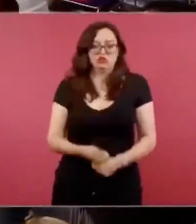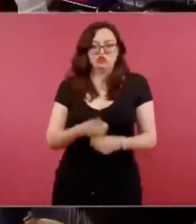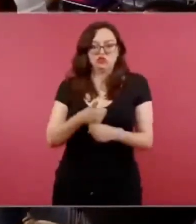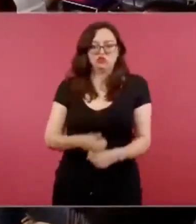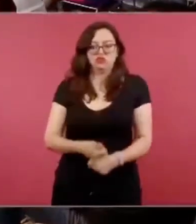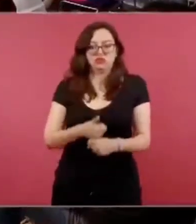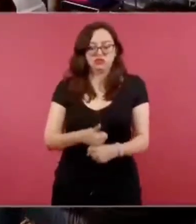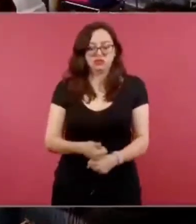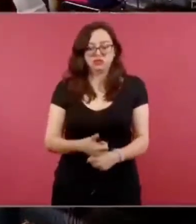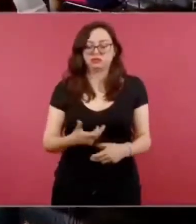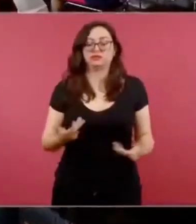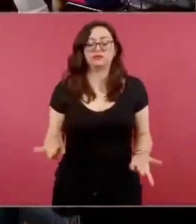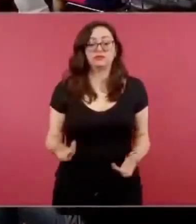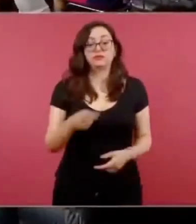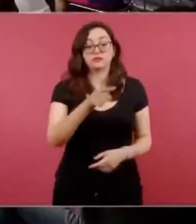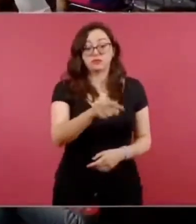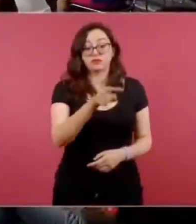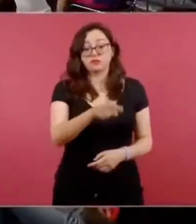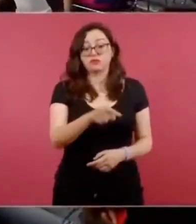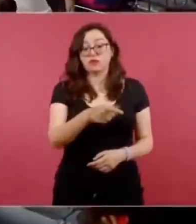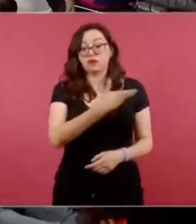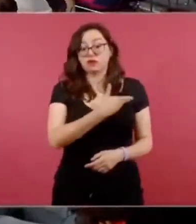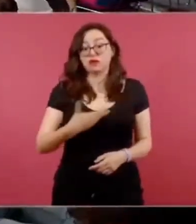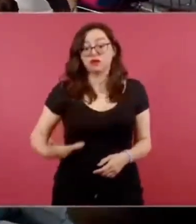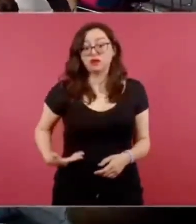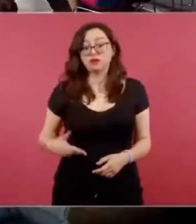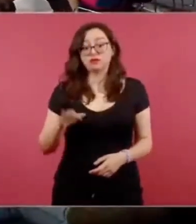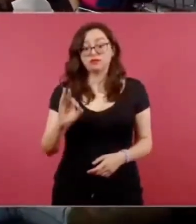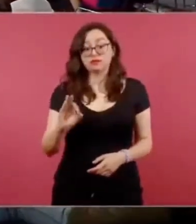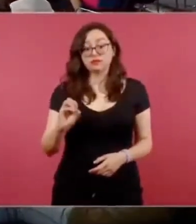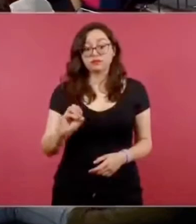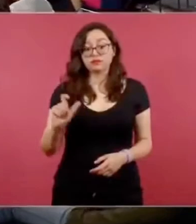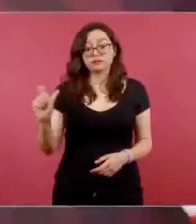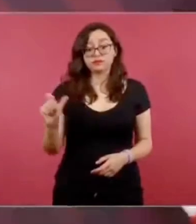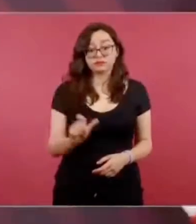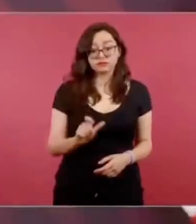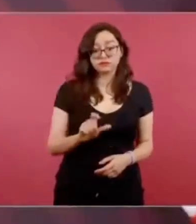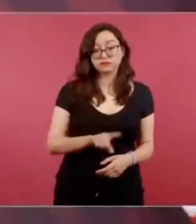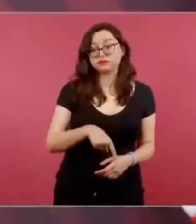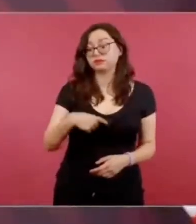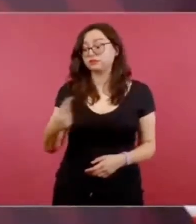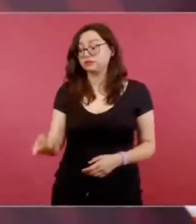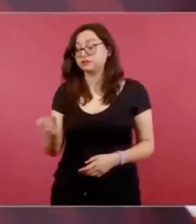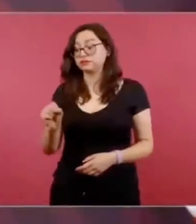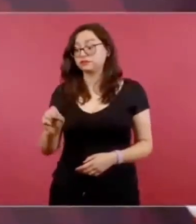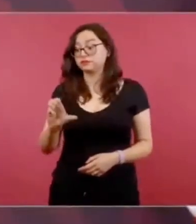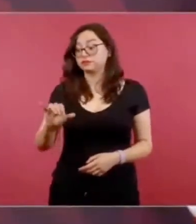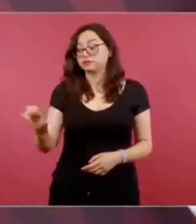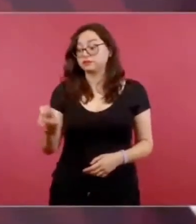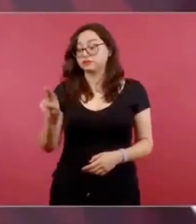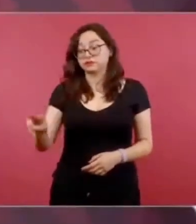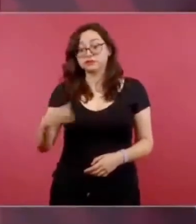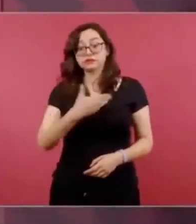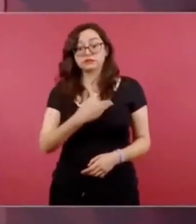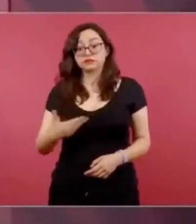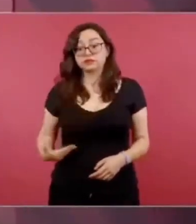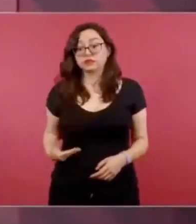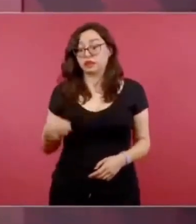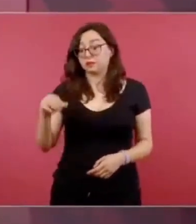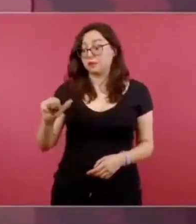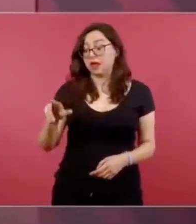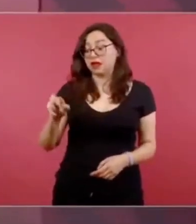con el presidente de la Corte de ese entonces, Mariano Azuela, se pusieron de acuerdo para